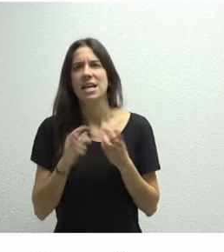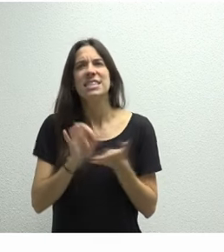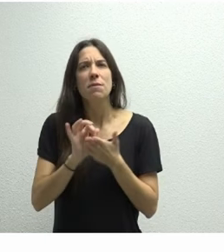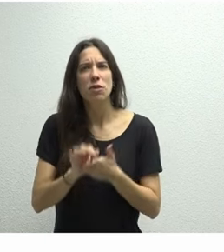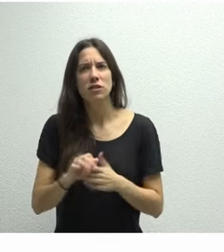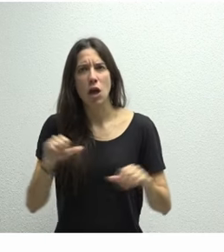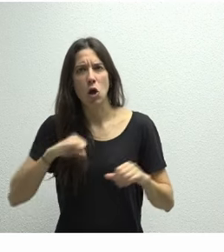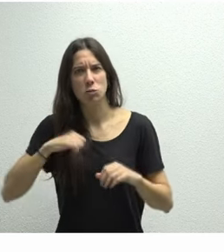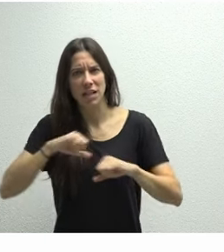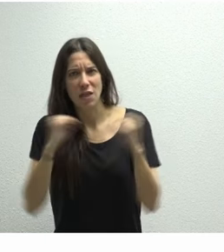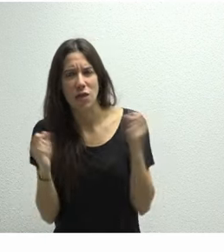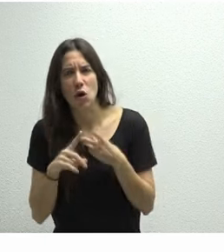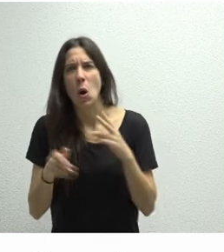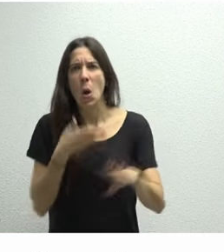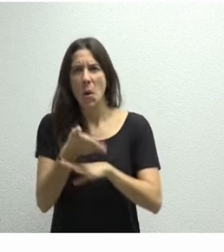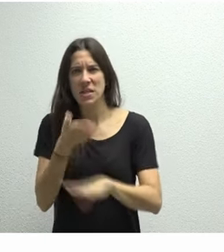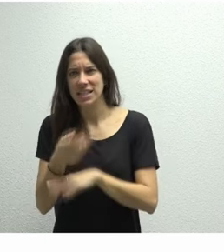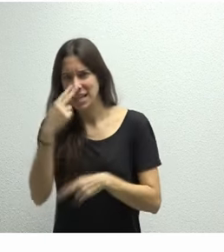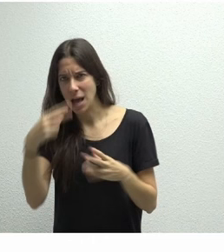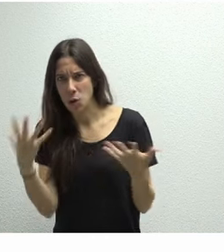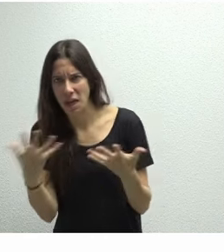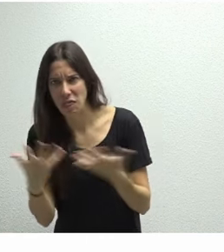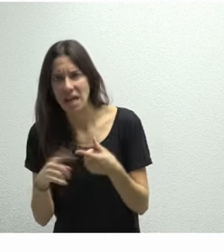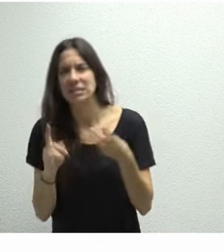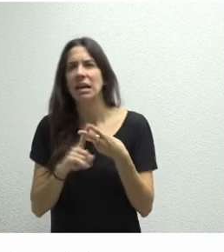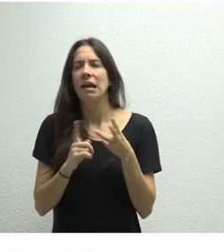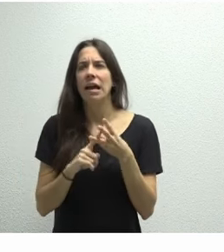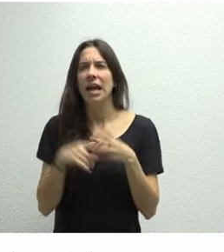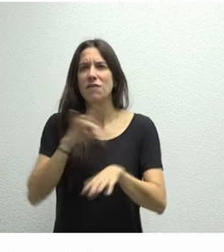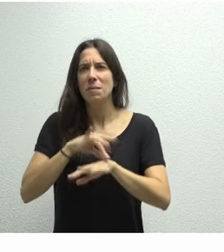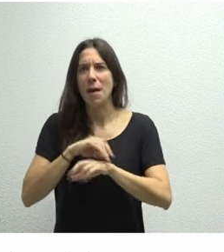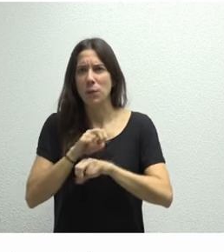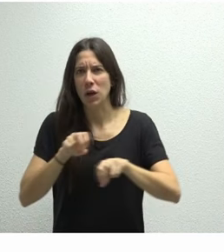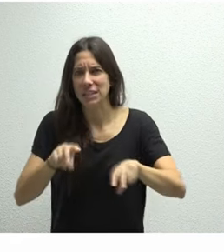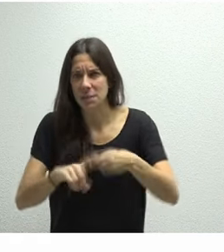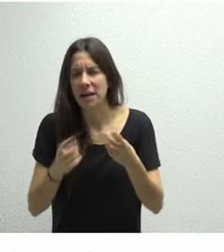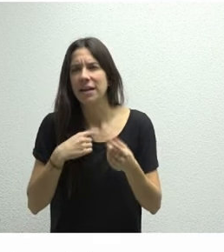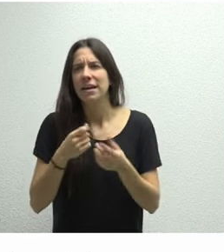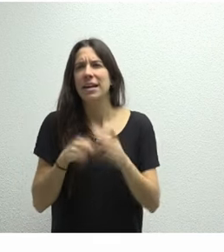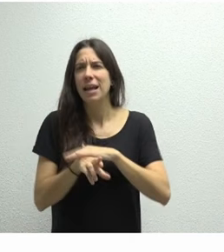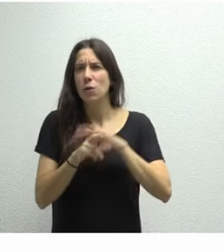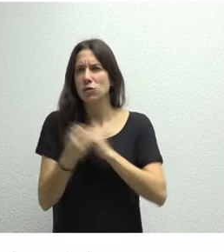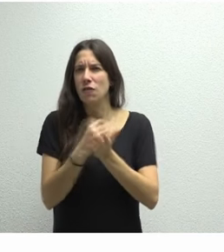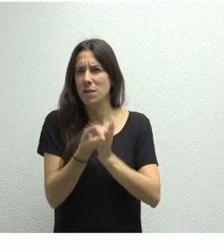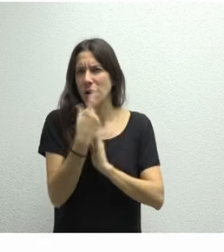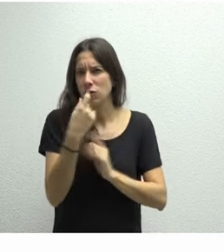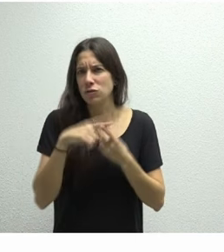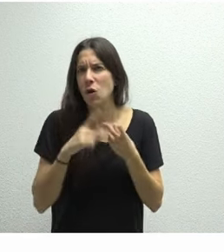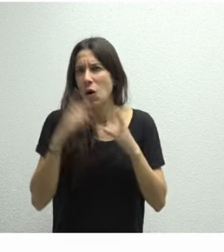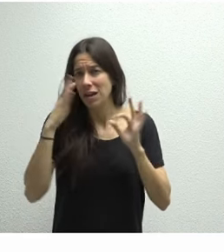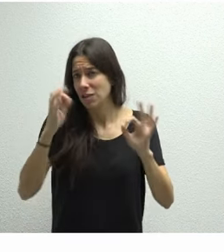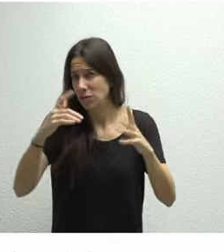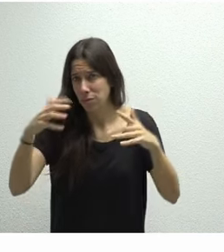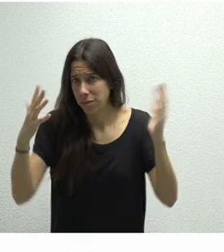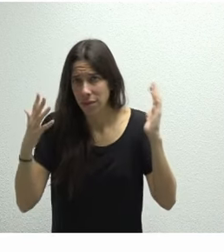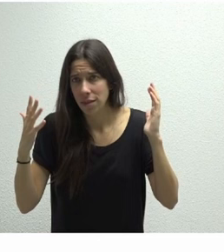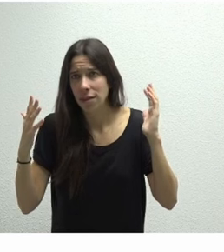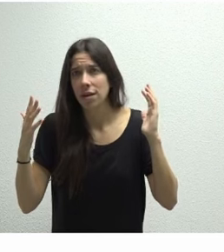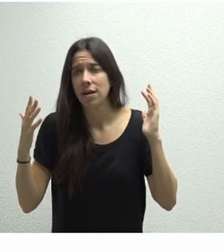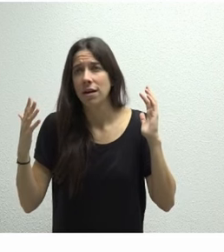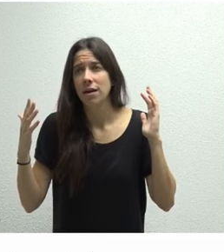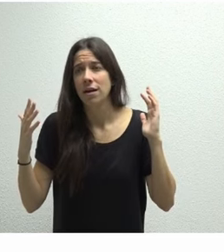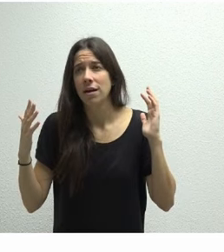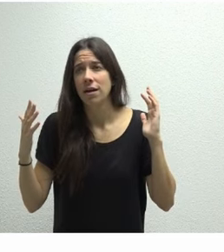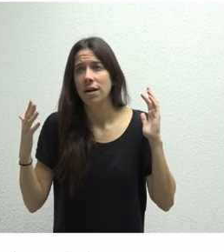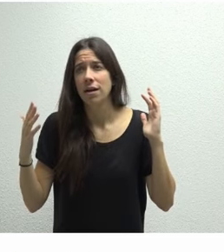Urgente o visitas a urgencias enfermedad progresiva elevado consumo de recursos fármacos o riesgo iatrogénico no manejo